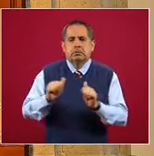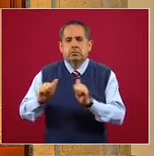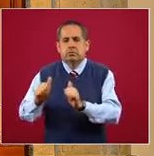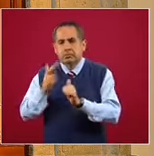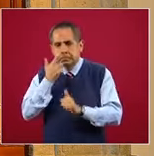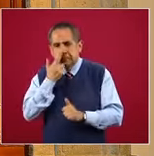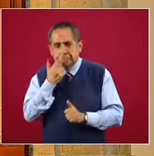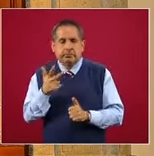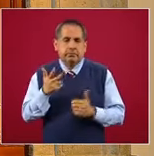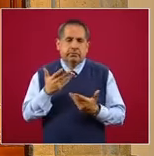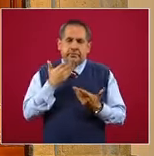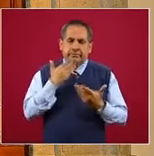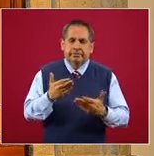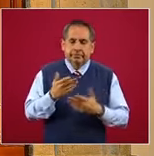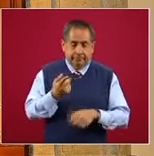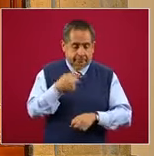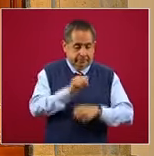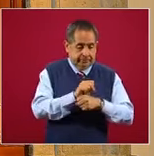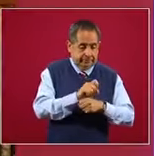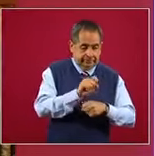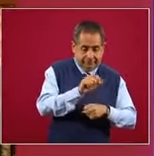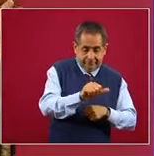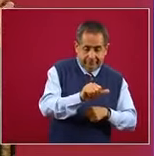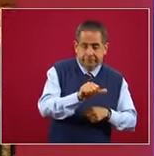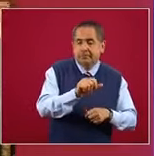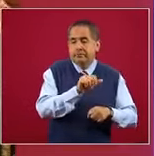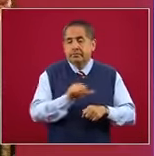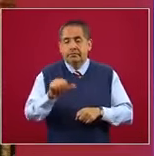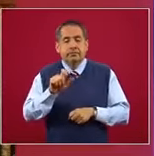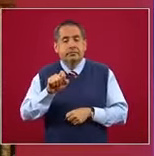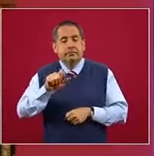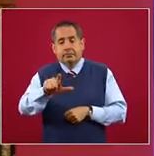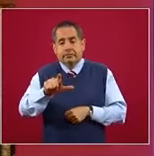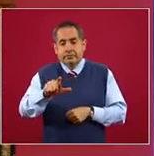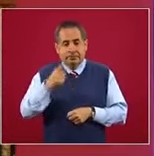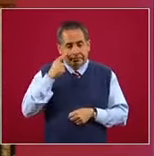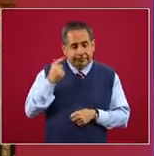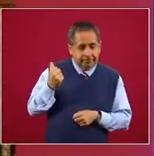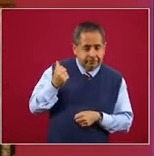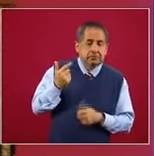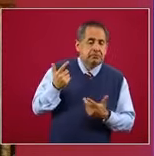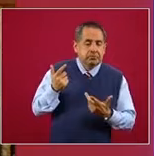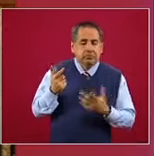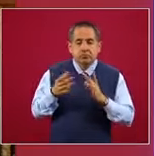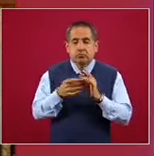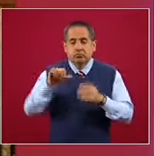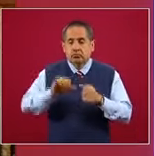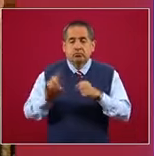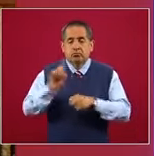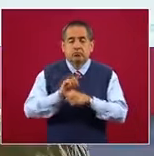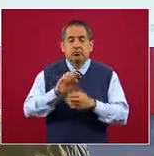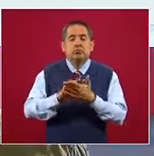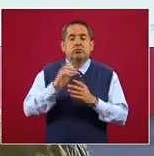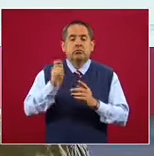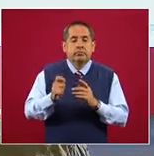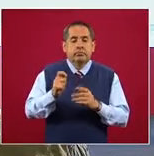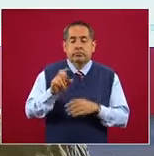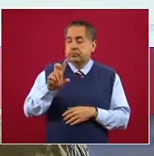descenso de la semana 26 a la semana 27, que son las 2 últimas graficadas, para el día de hoy es de